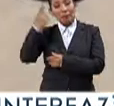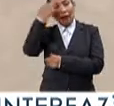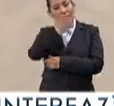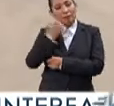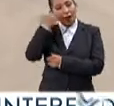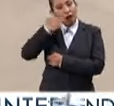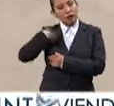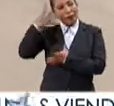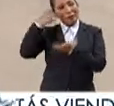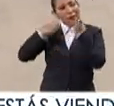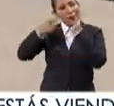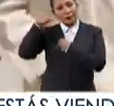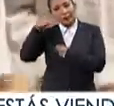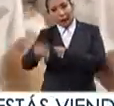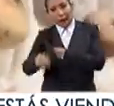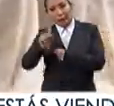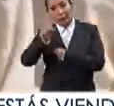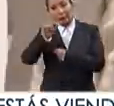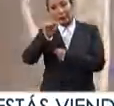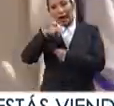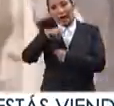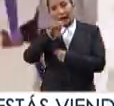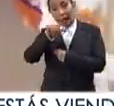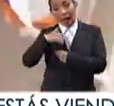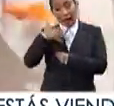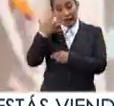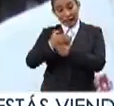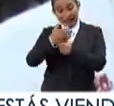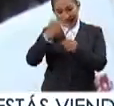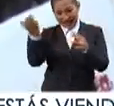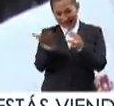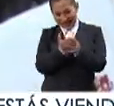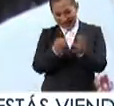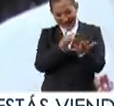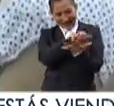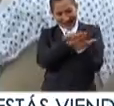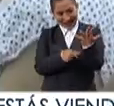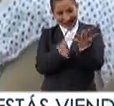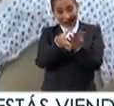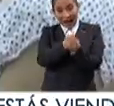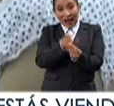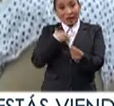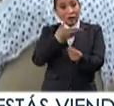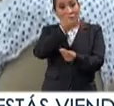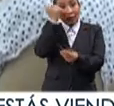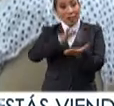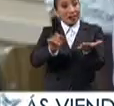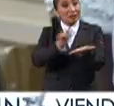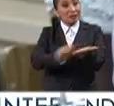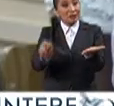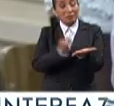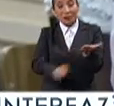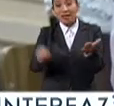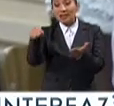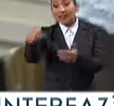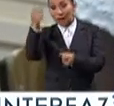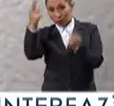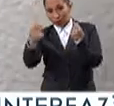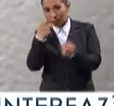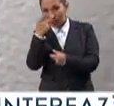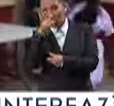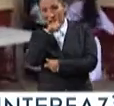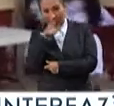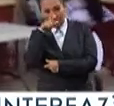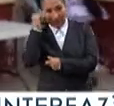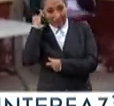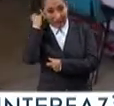la evaluación de los aprendizajes planea casi la quinta parte de la población indígena es analfabeta y entre los hablantes de lengua